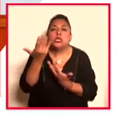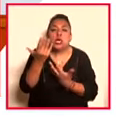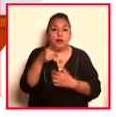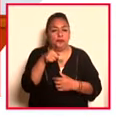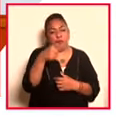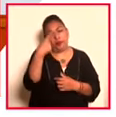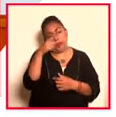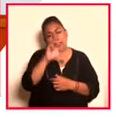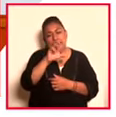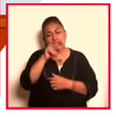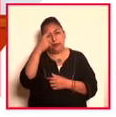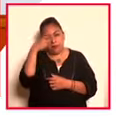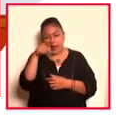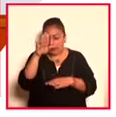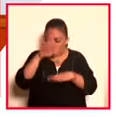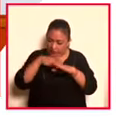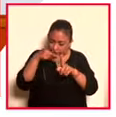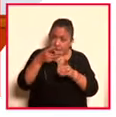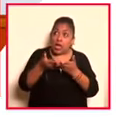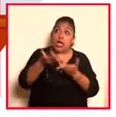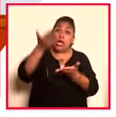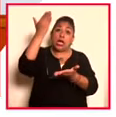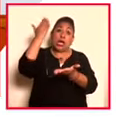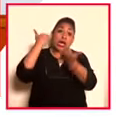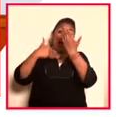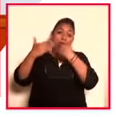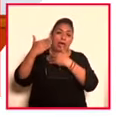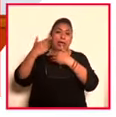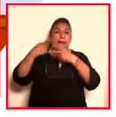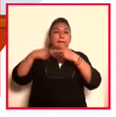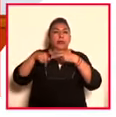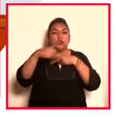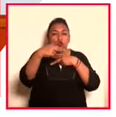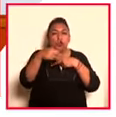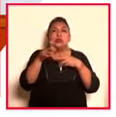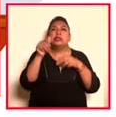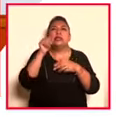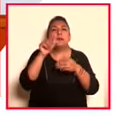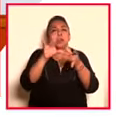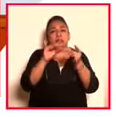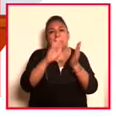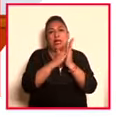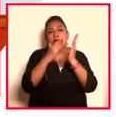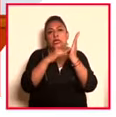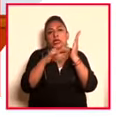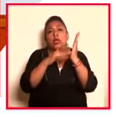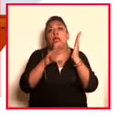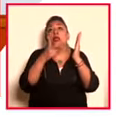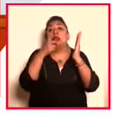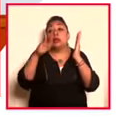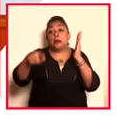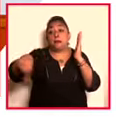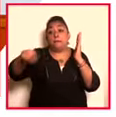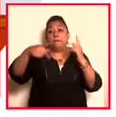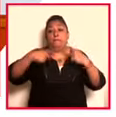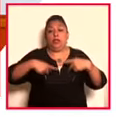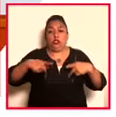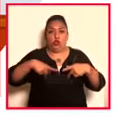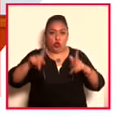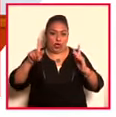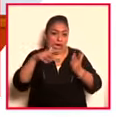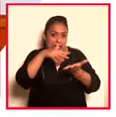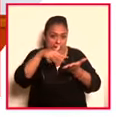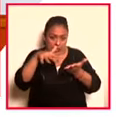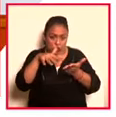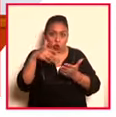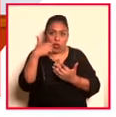más a tus inicios, tus orígenes, siempre que hablas de literatura te refieres, como decía yo, al lector, al lector, a la lectora. Te interesa